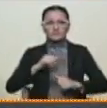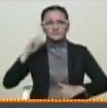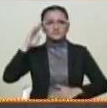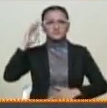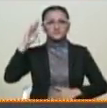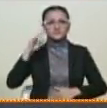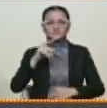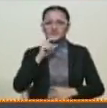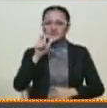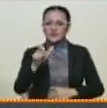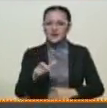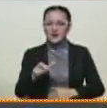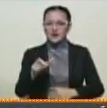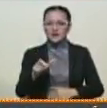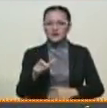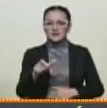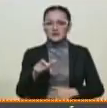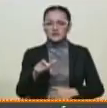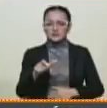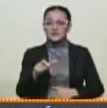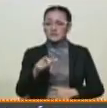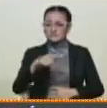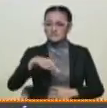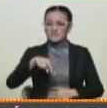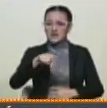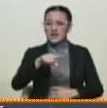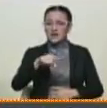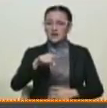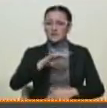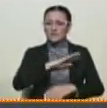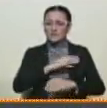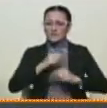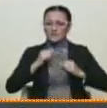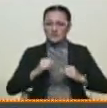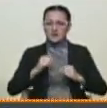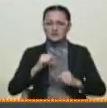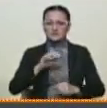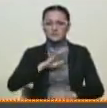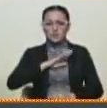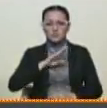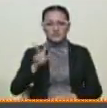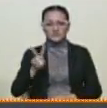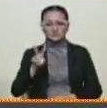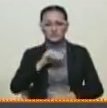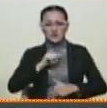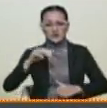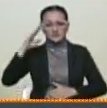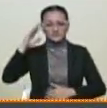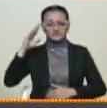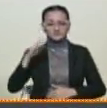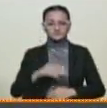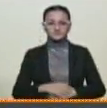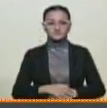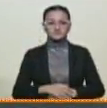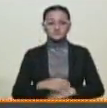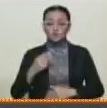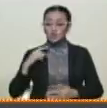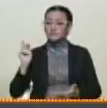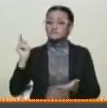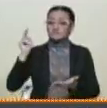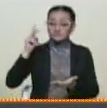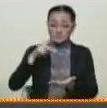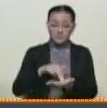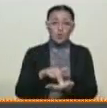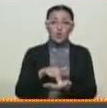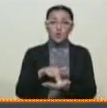nuestra gloriosa Fuerza Armada Bolivariana. Así que esta visita debe marcar